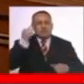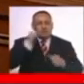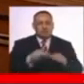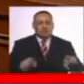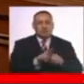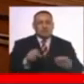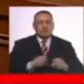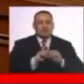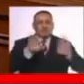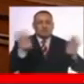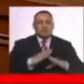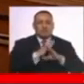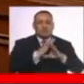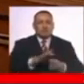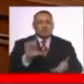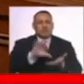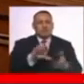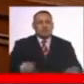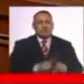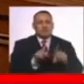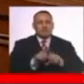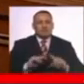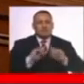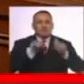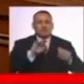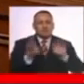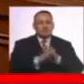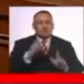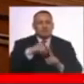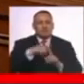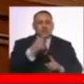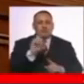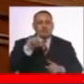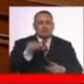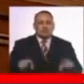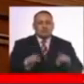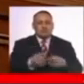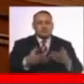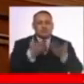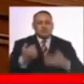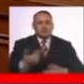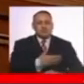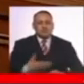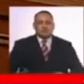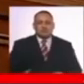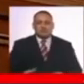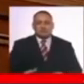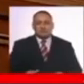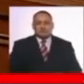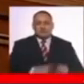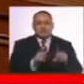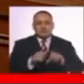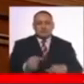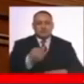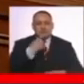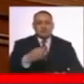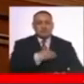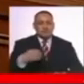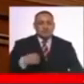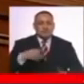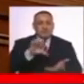se plantea en contra de Lima. Y yo le pregunto al señor Otárola por su intermedio, señor presidente, ¿es él premier de